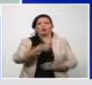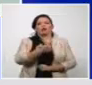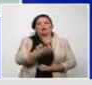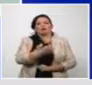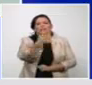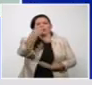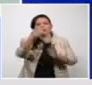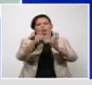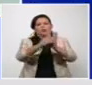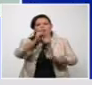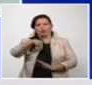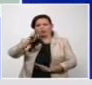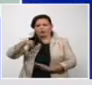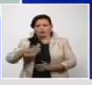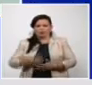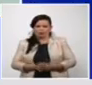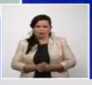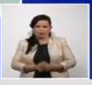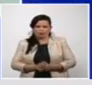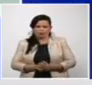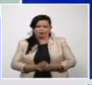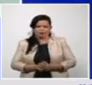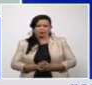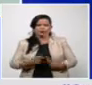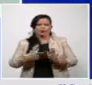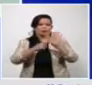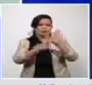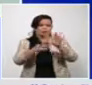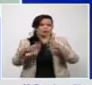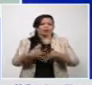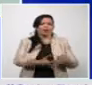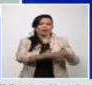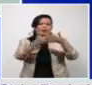casos, Estados Unidos es el que tiene la tasa